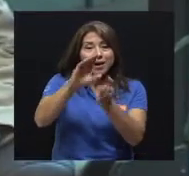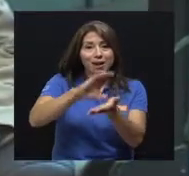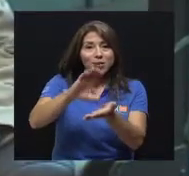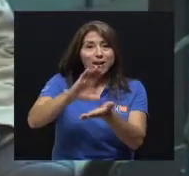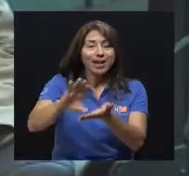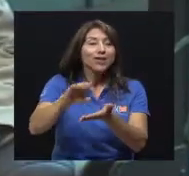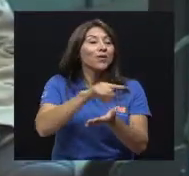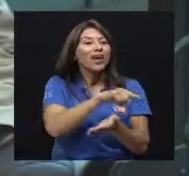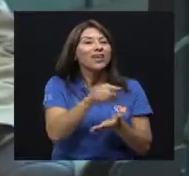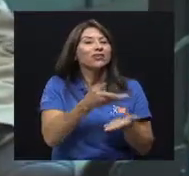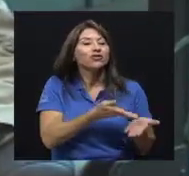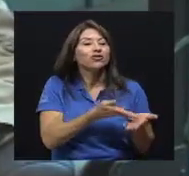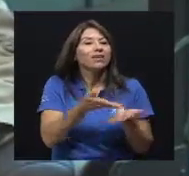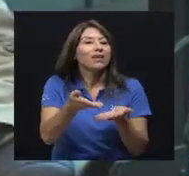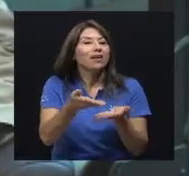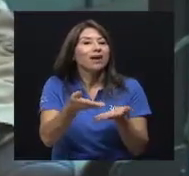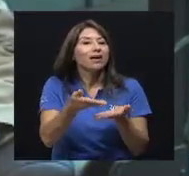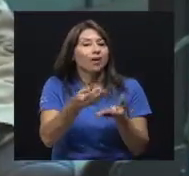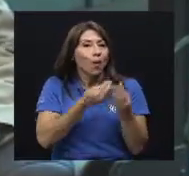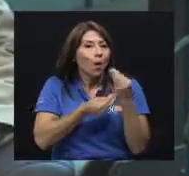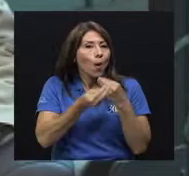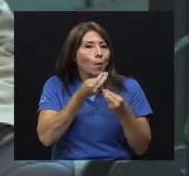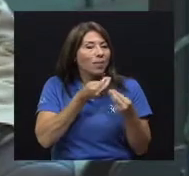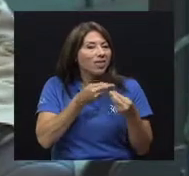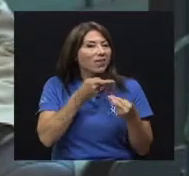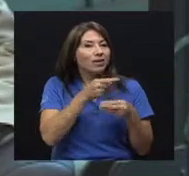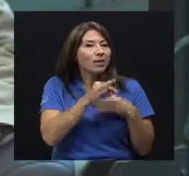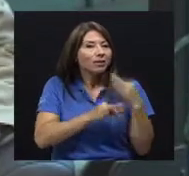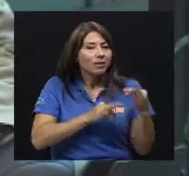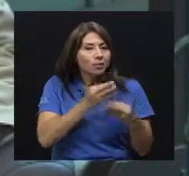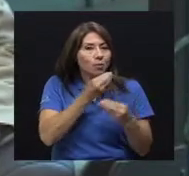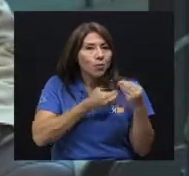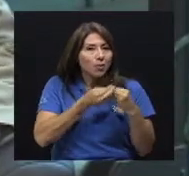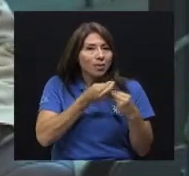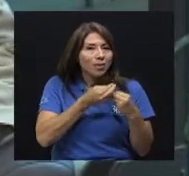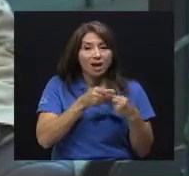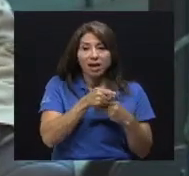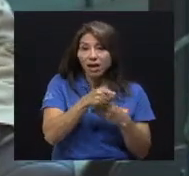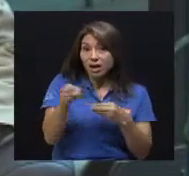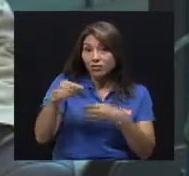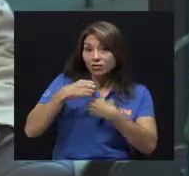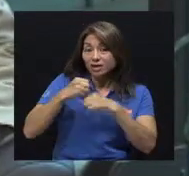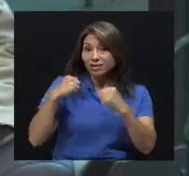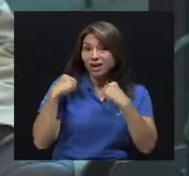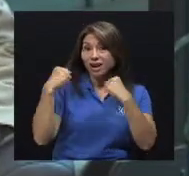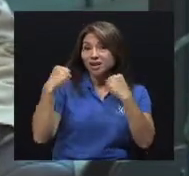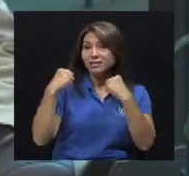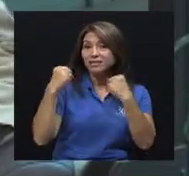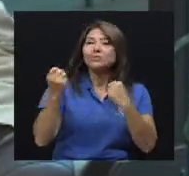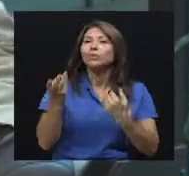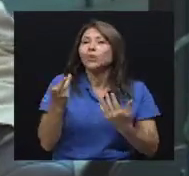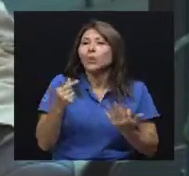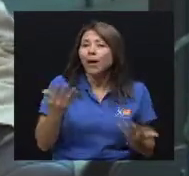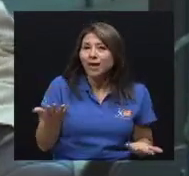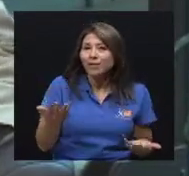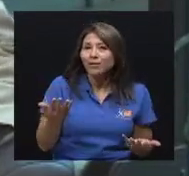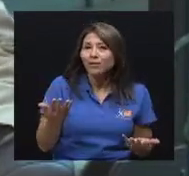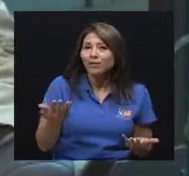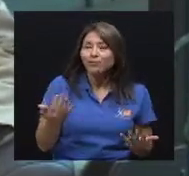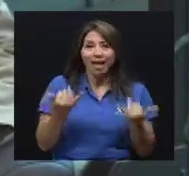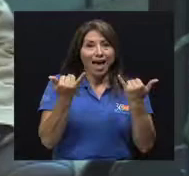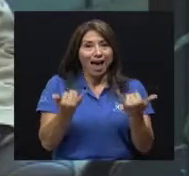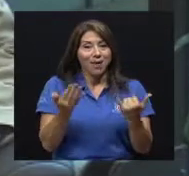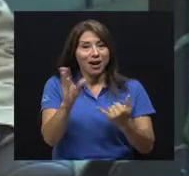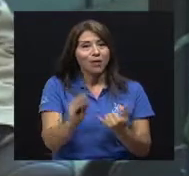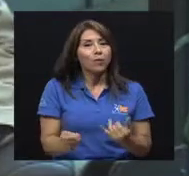colegio, la cantidad de ejercicio que hacen, y a lo que me refiero es que de los muchachos cada vez pasan